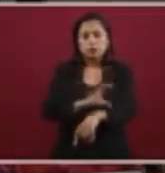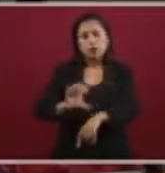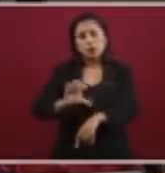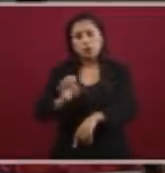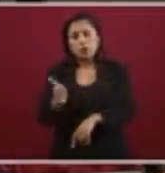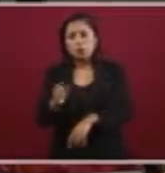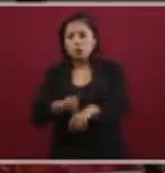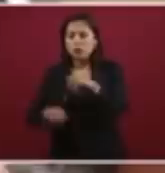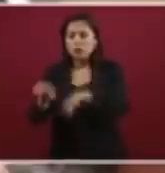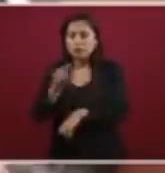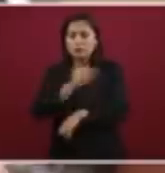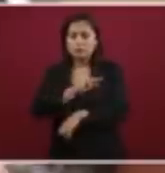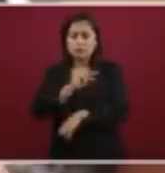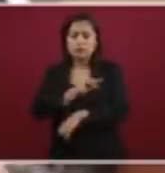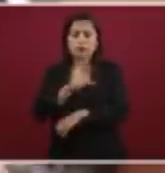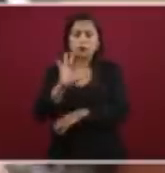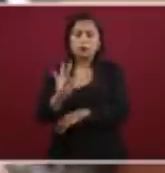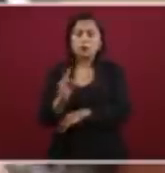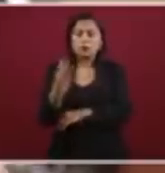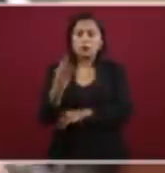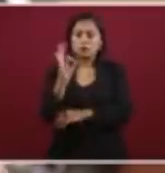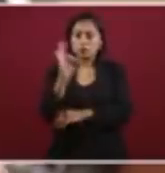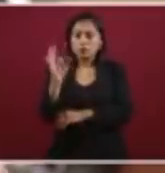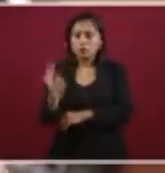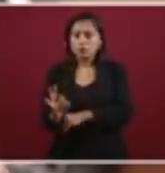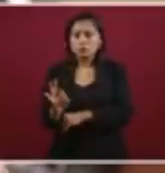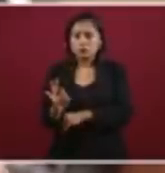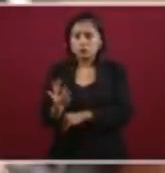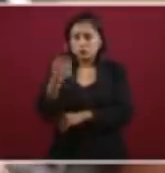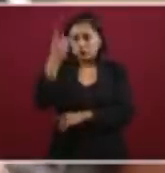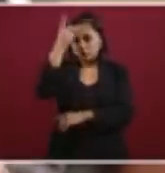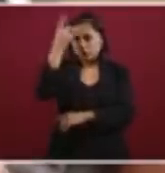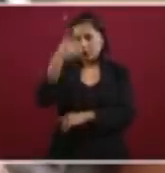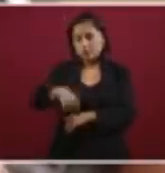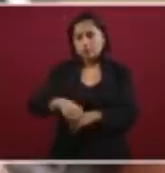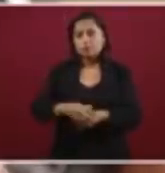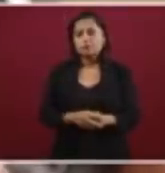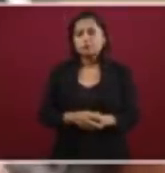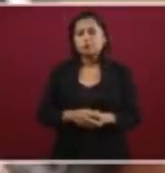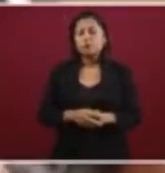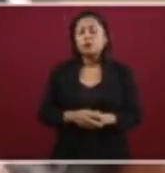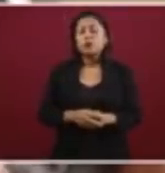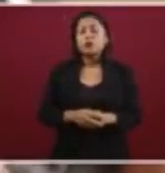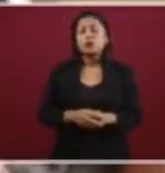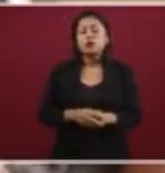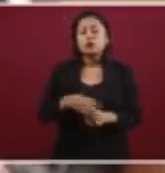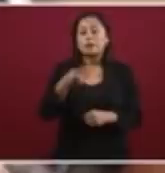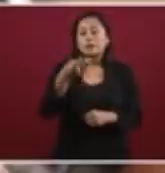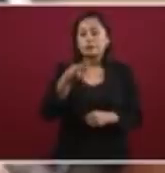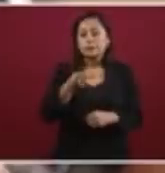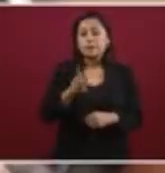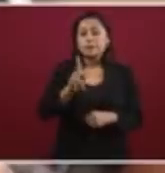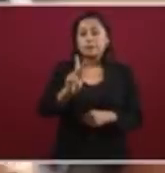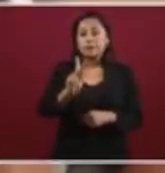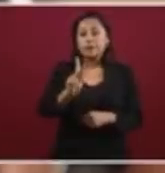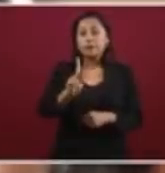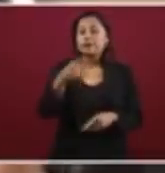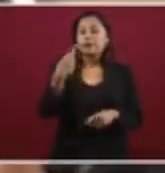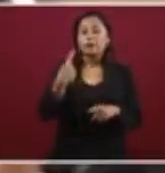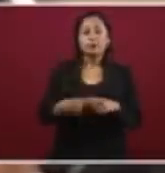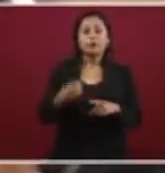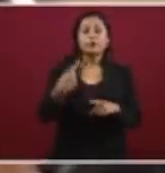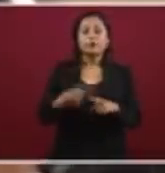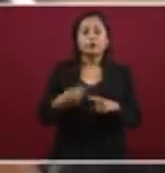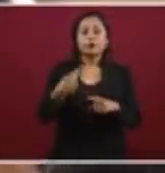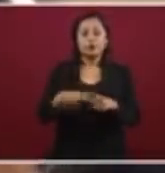solamente el 44 por ciento pero quienes despojaron a méxico de la